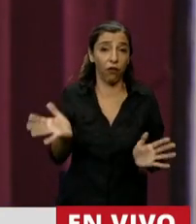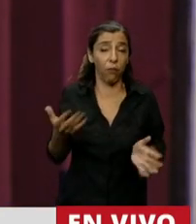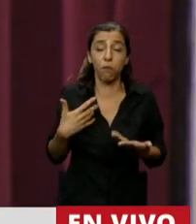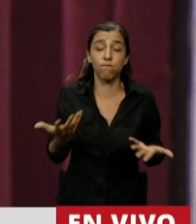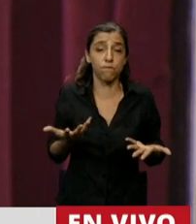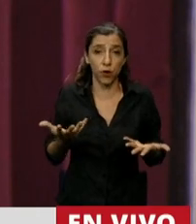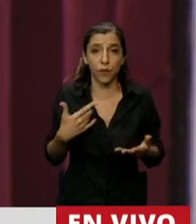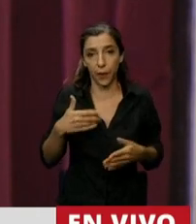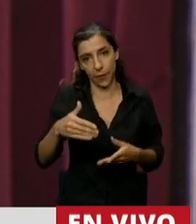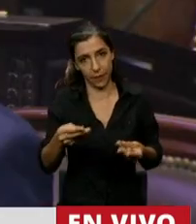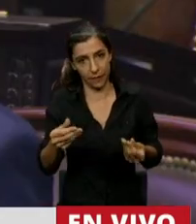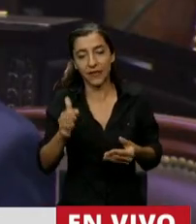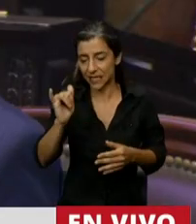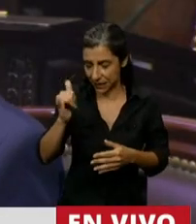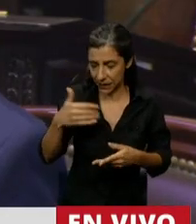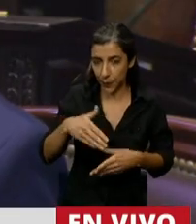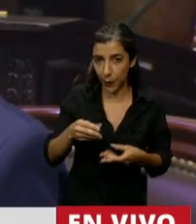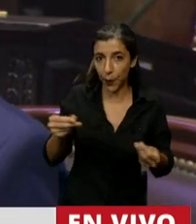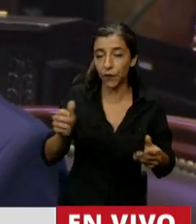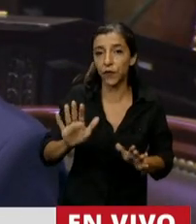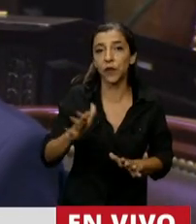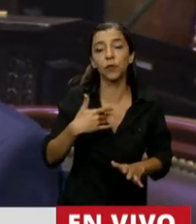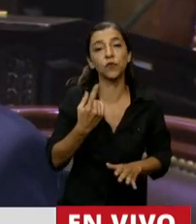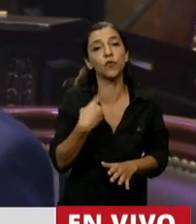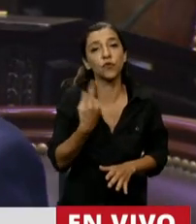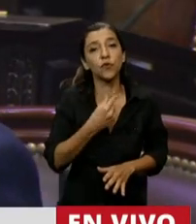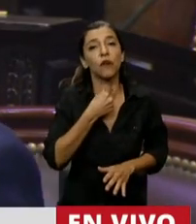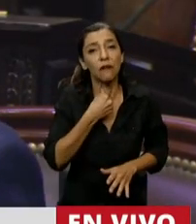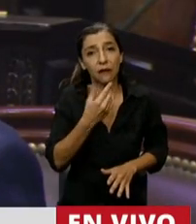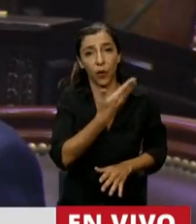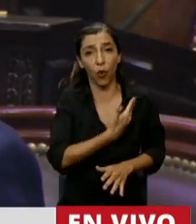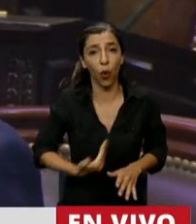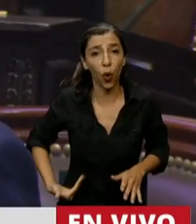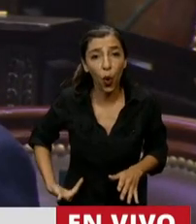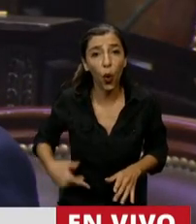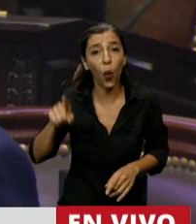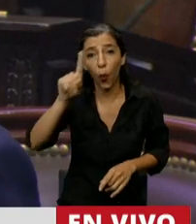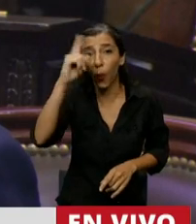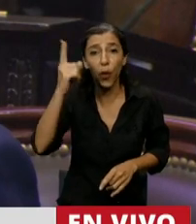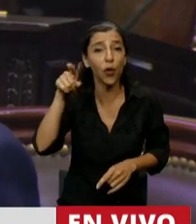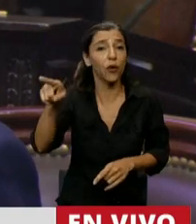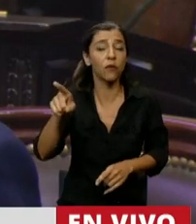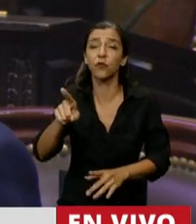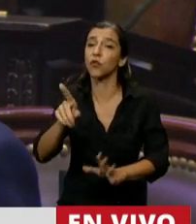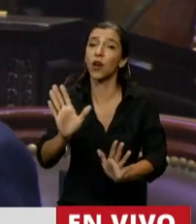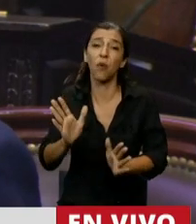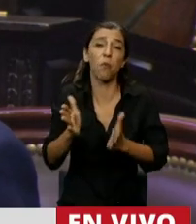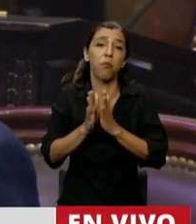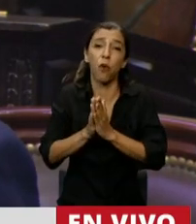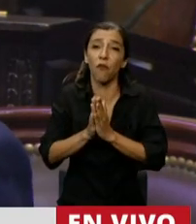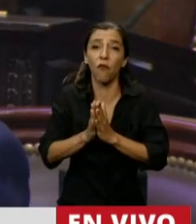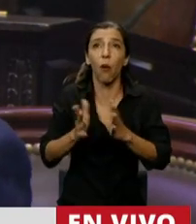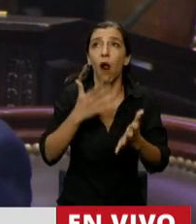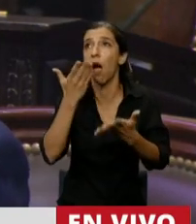presidente, ahora cierro. Queremos que este gobierno confuso y titubeante nos aclare, y para